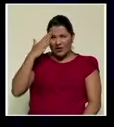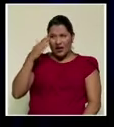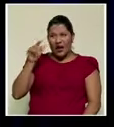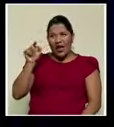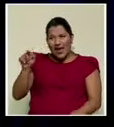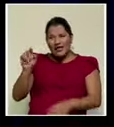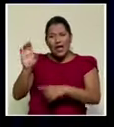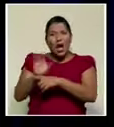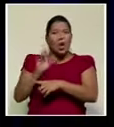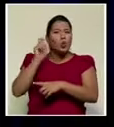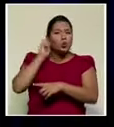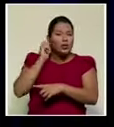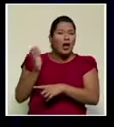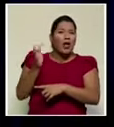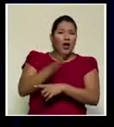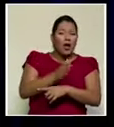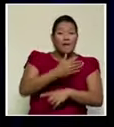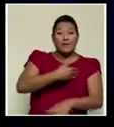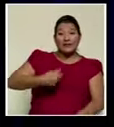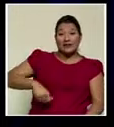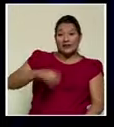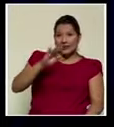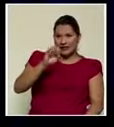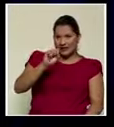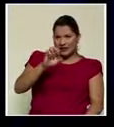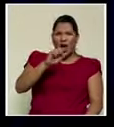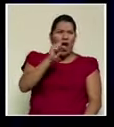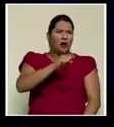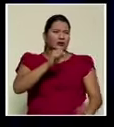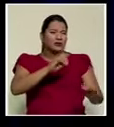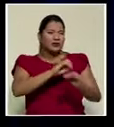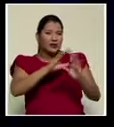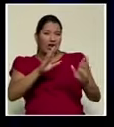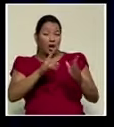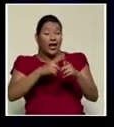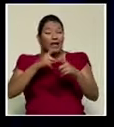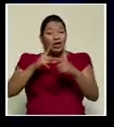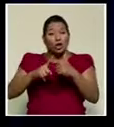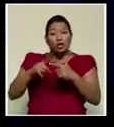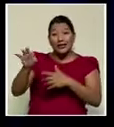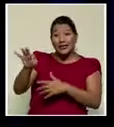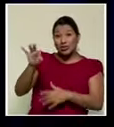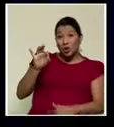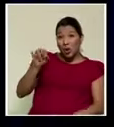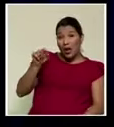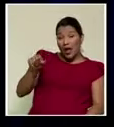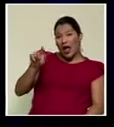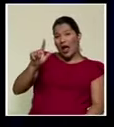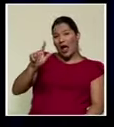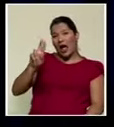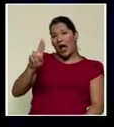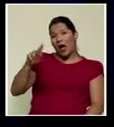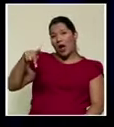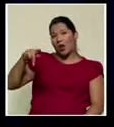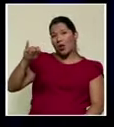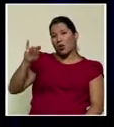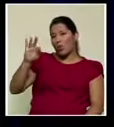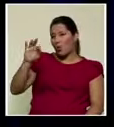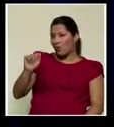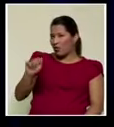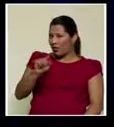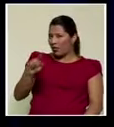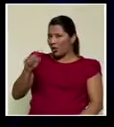de don Luis Antonio Sobrado. Claro. Entonces, digamos que la designación de doña Lupita no fue del todo inocente,